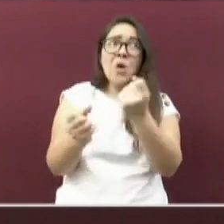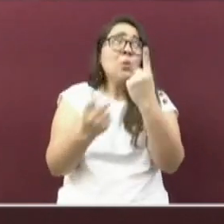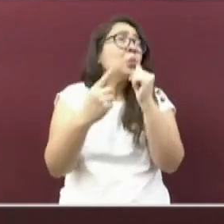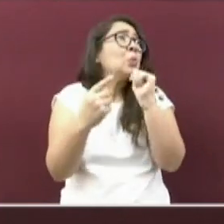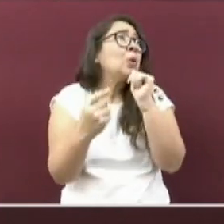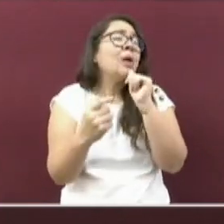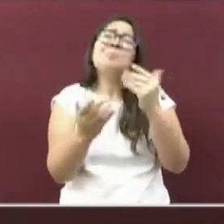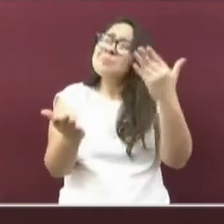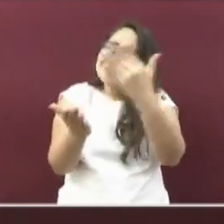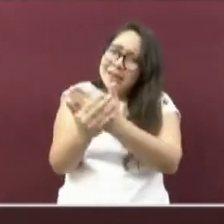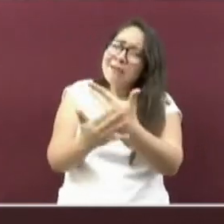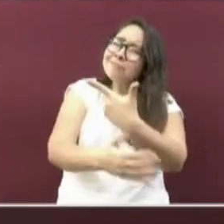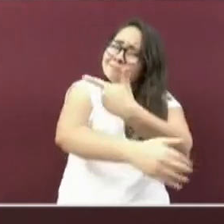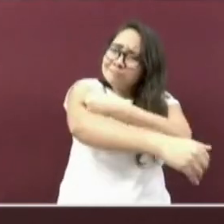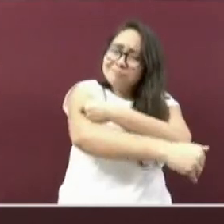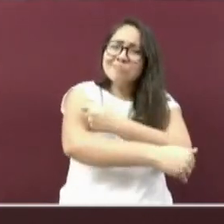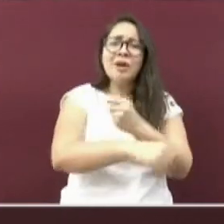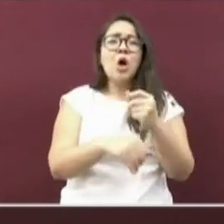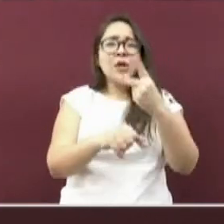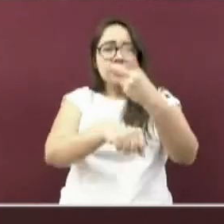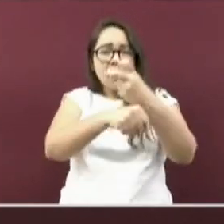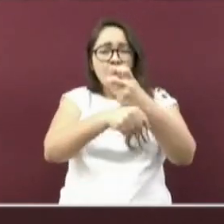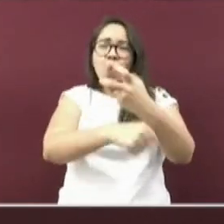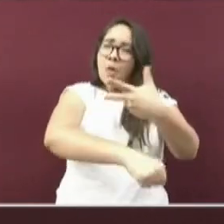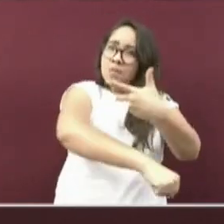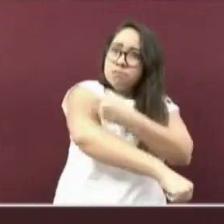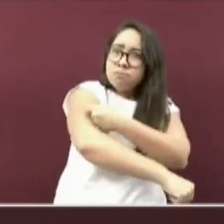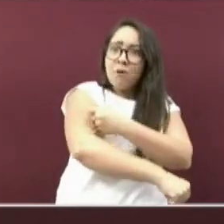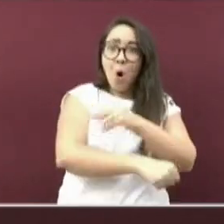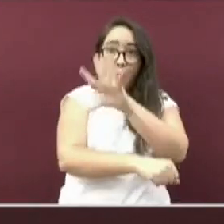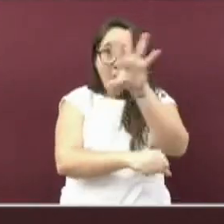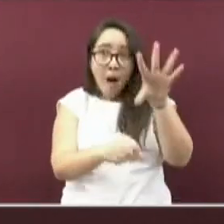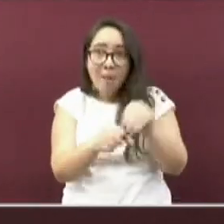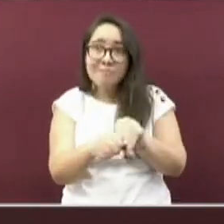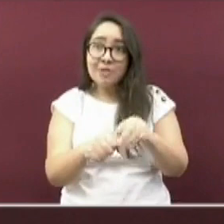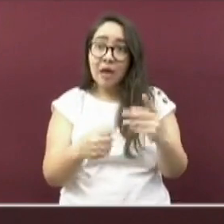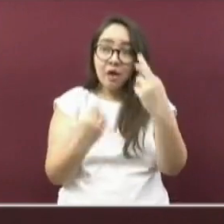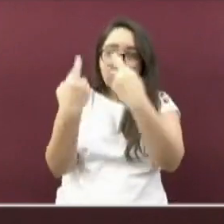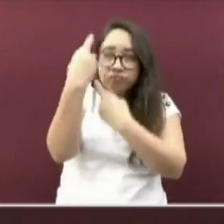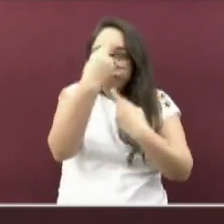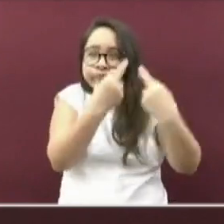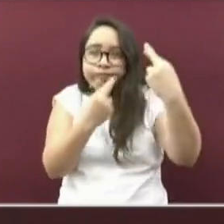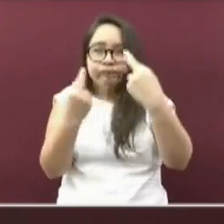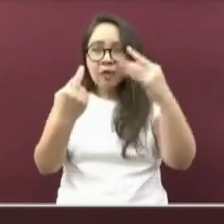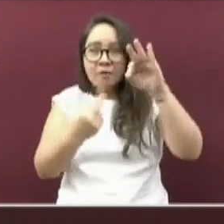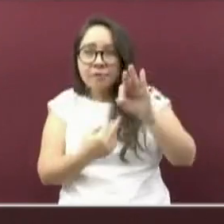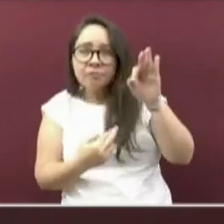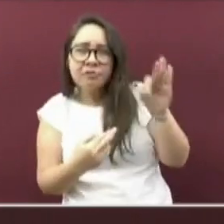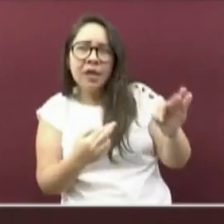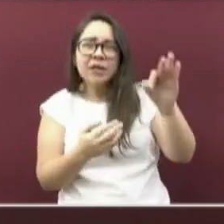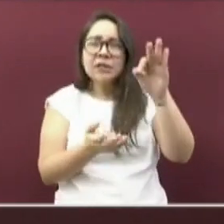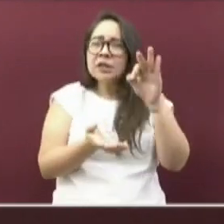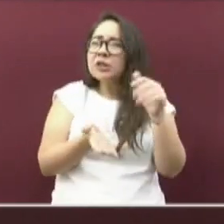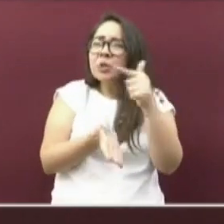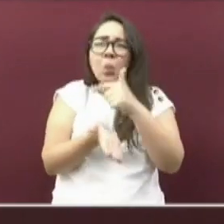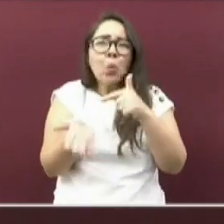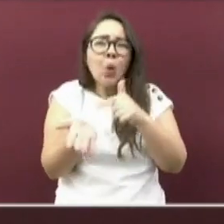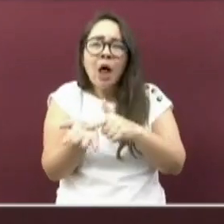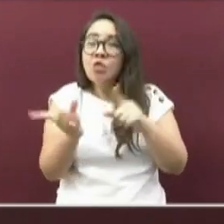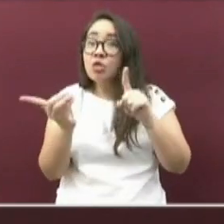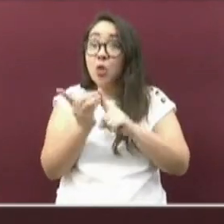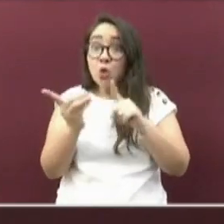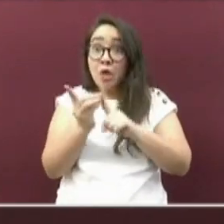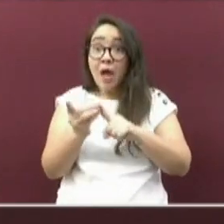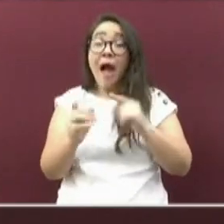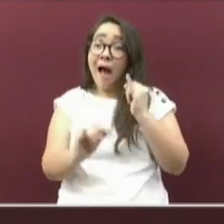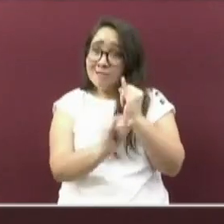rezagados. Vayan por su refuerzo o para completar su esquema. Revisen bien las convocatorias que se están publicando en